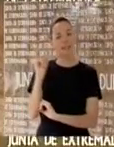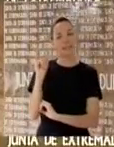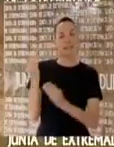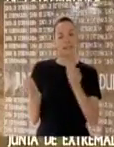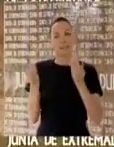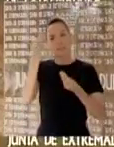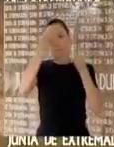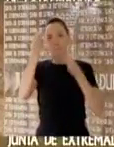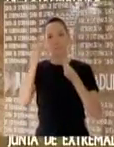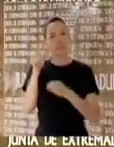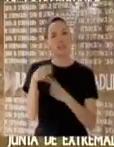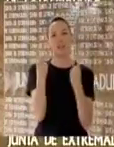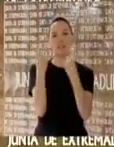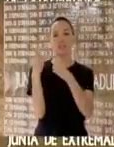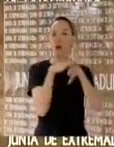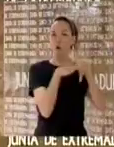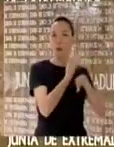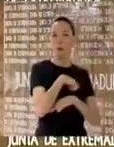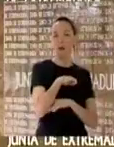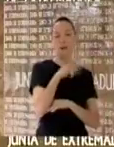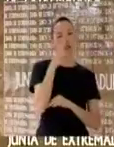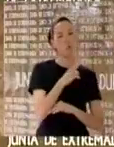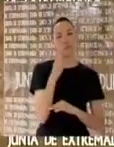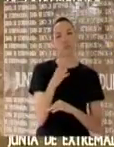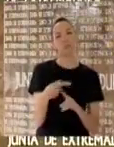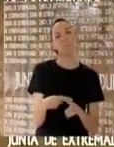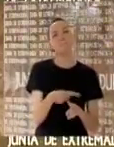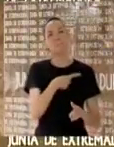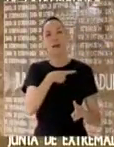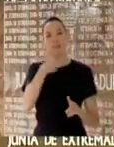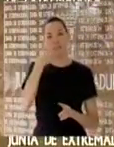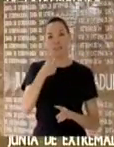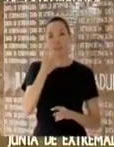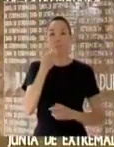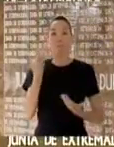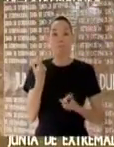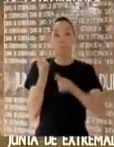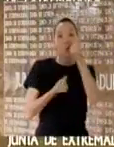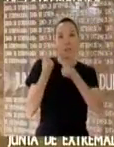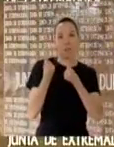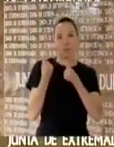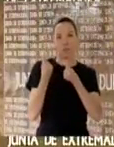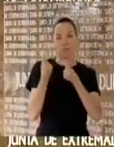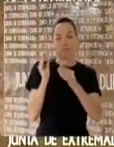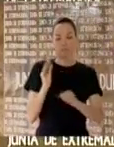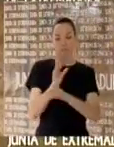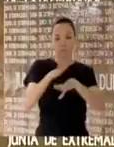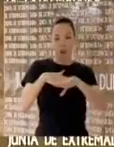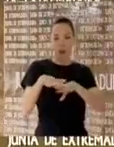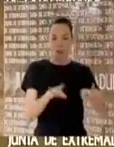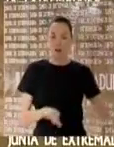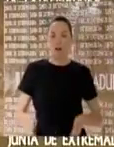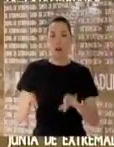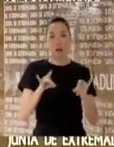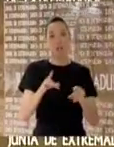de un compromiso mayor por parte del Gobierno de España a través de los presupuestos, pero no solamente de los presupuestos con esta tierra y en consecuencia no